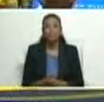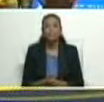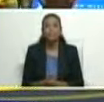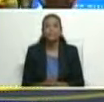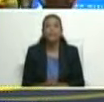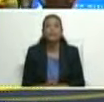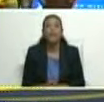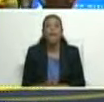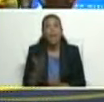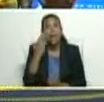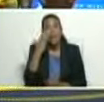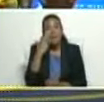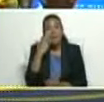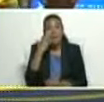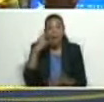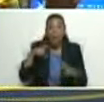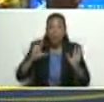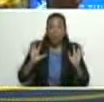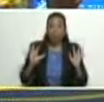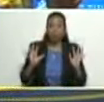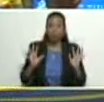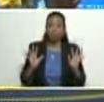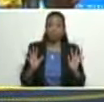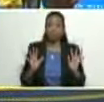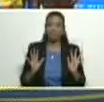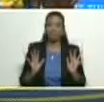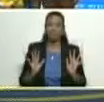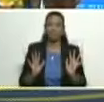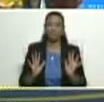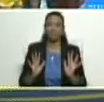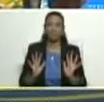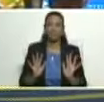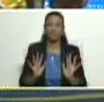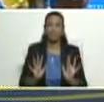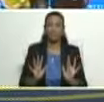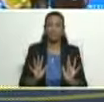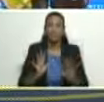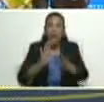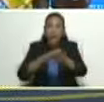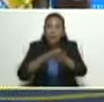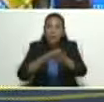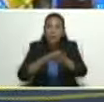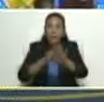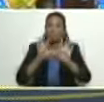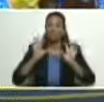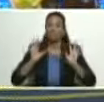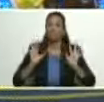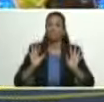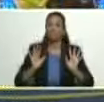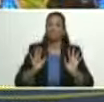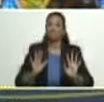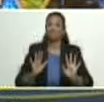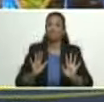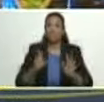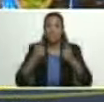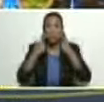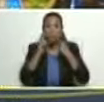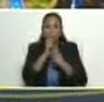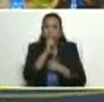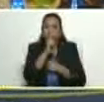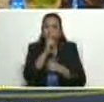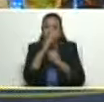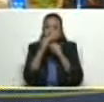Vamos a caminar un poquito para adelante, vénganse conmigo, porque tengo que decir algo. No me puedo quedar